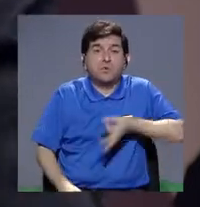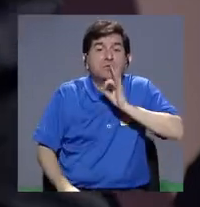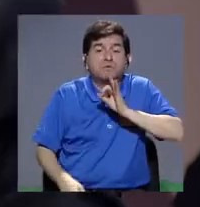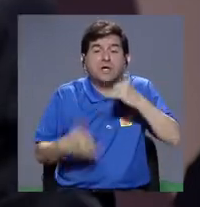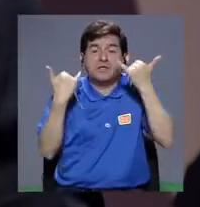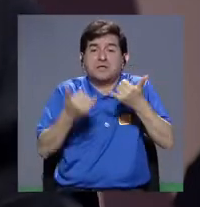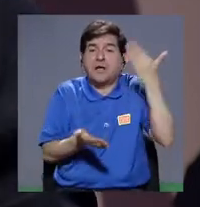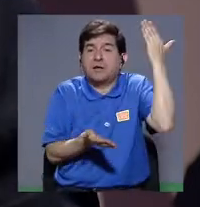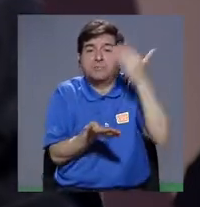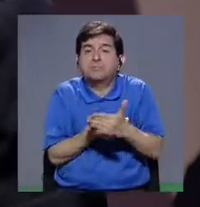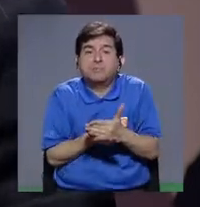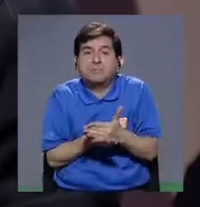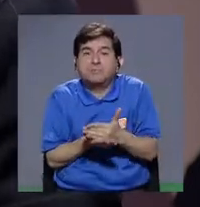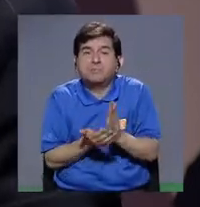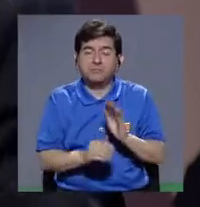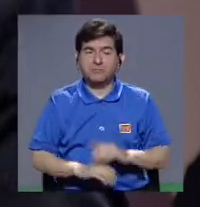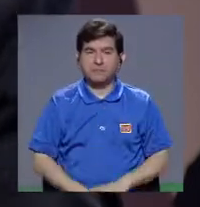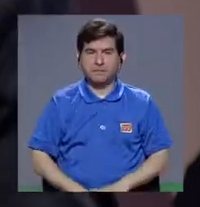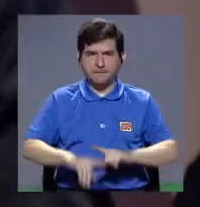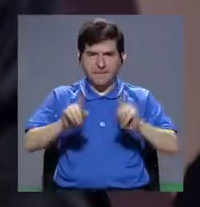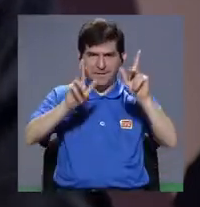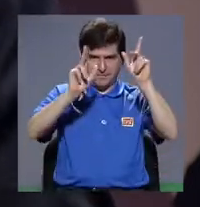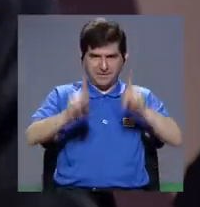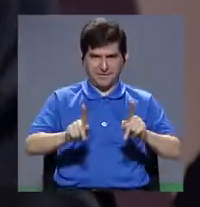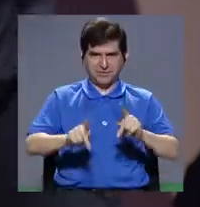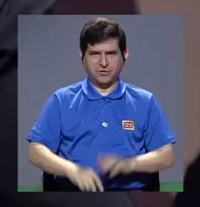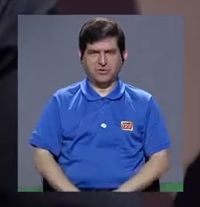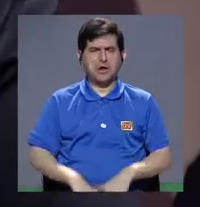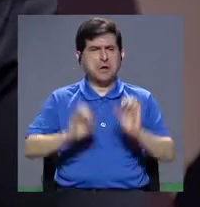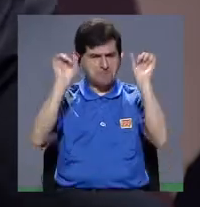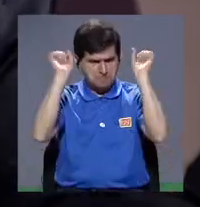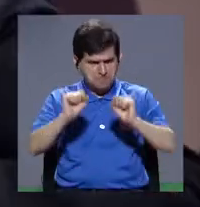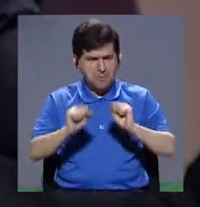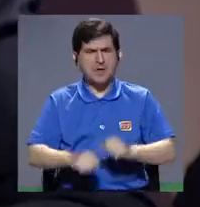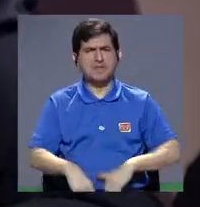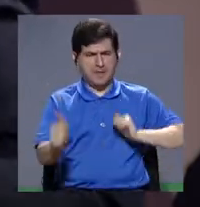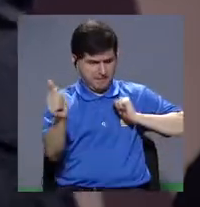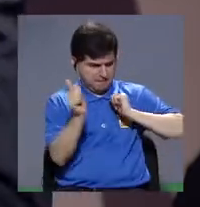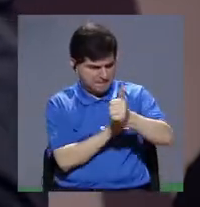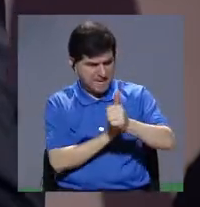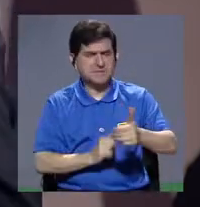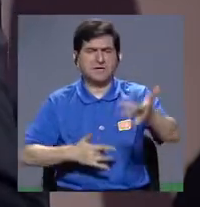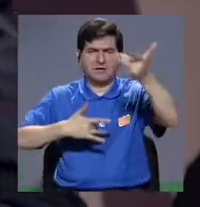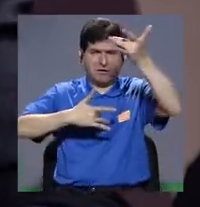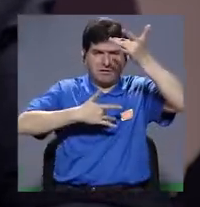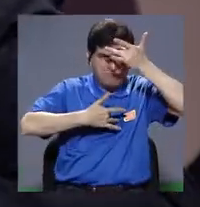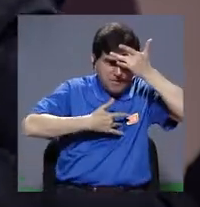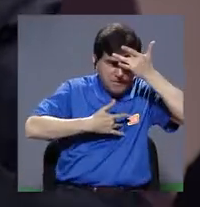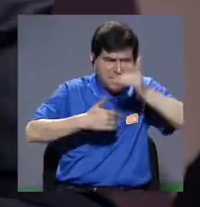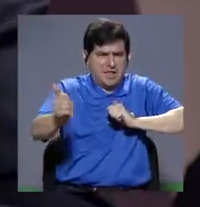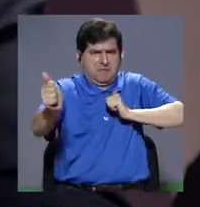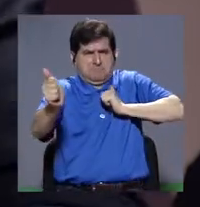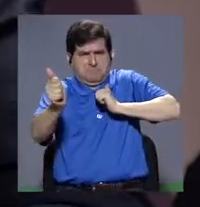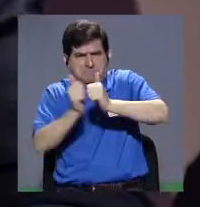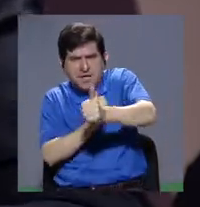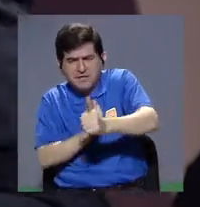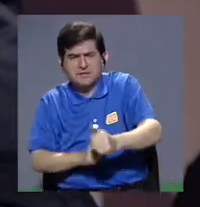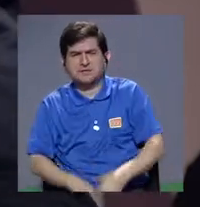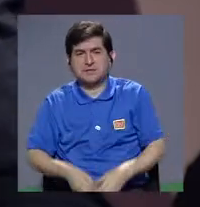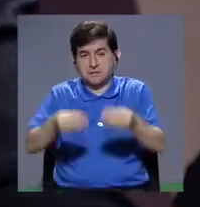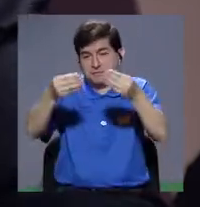hasta ahí llegó verdad en cambio una persona que logra sobrepasar enfermedades sobrepasar